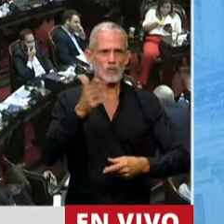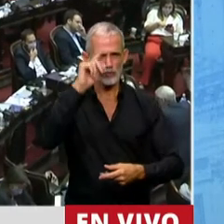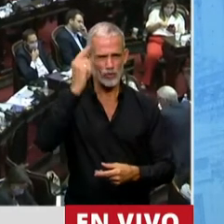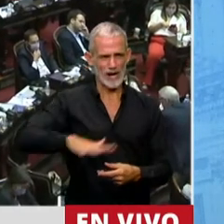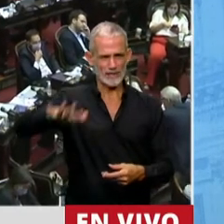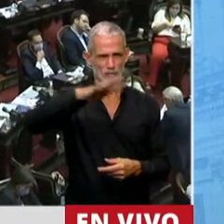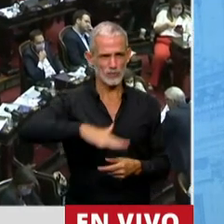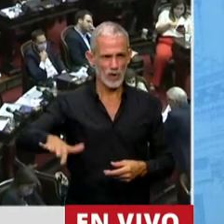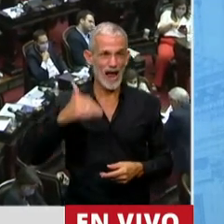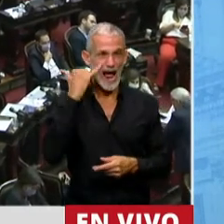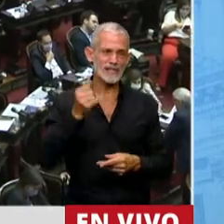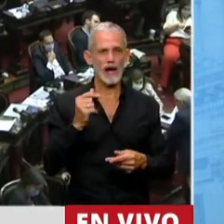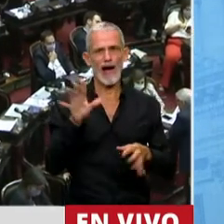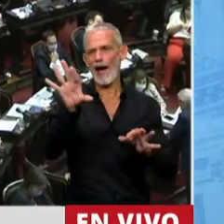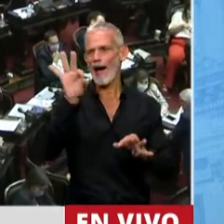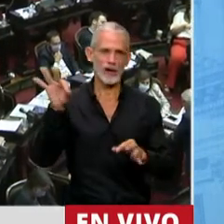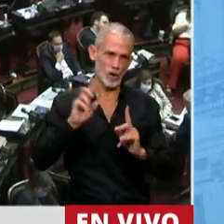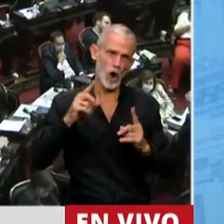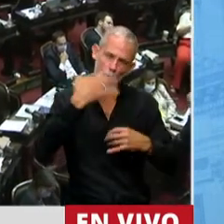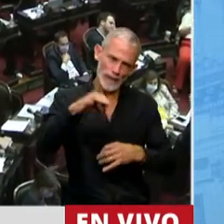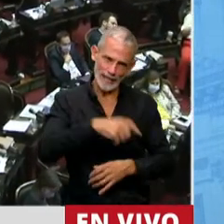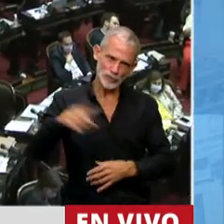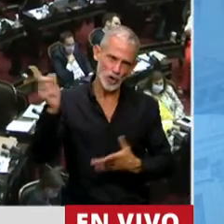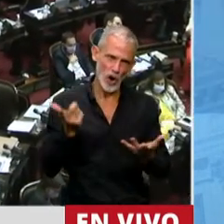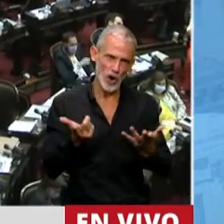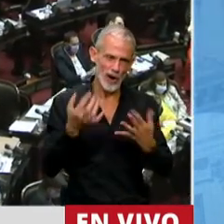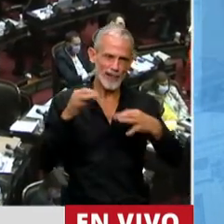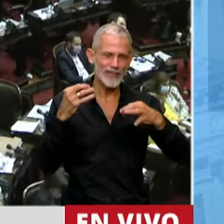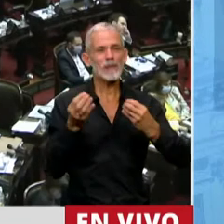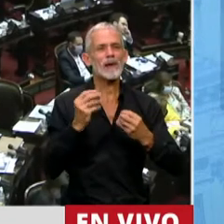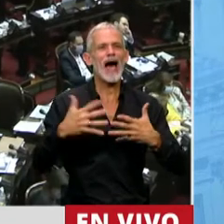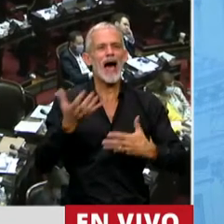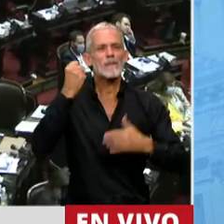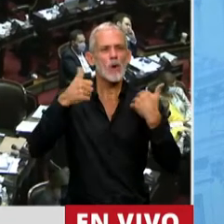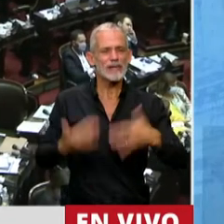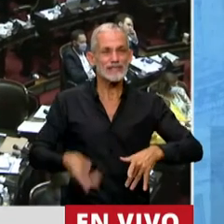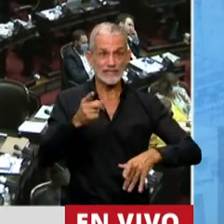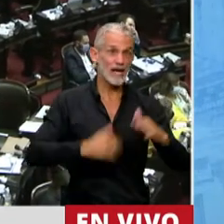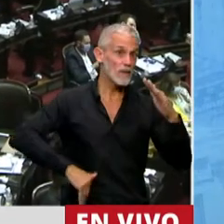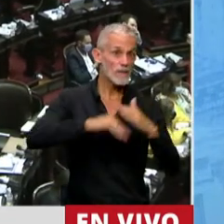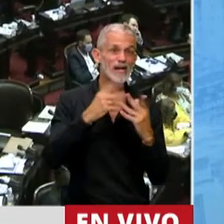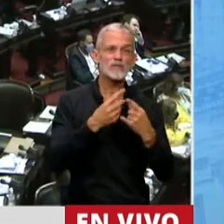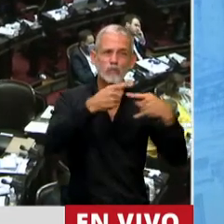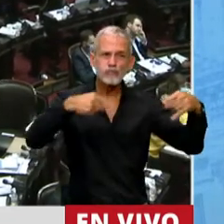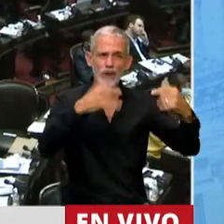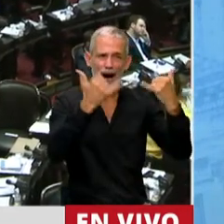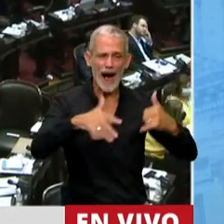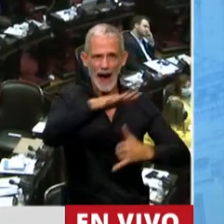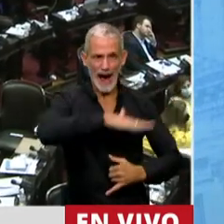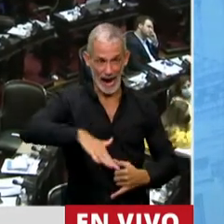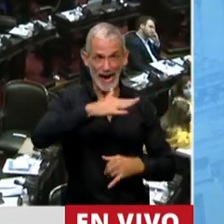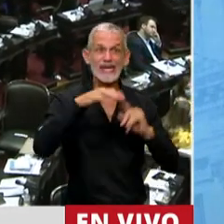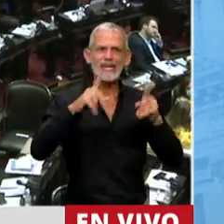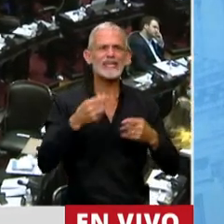nacional, ya no es una opción, es una obligación si pretendemos aprovechar al máximo nuestros recursos y